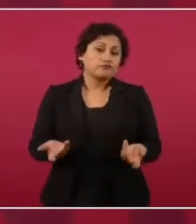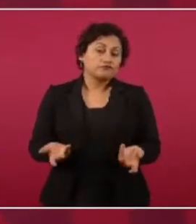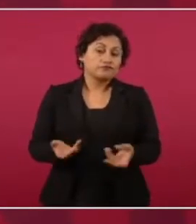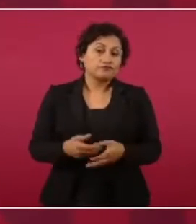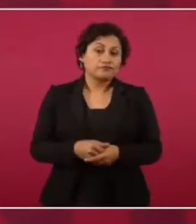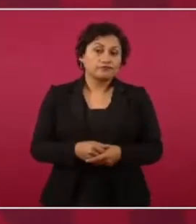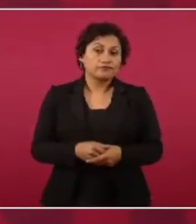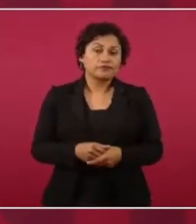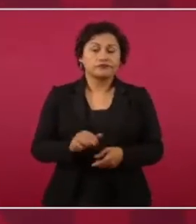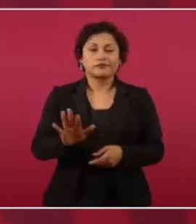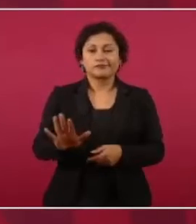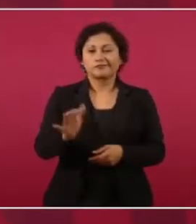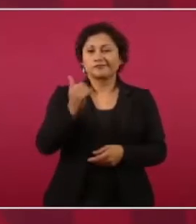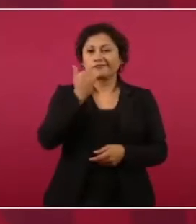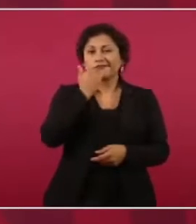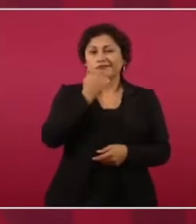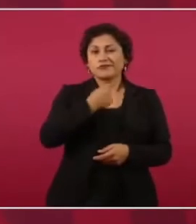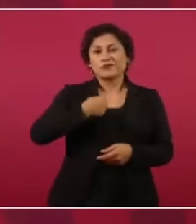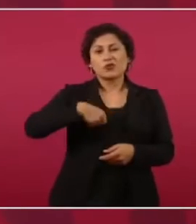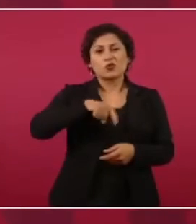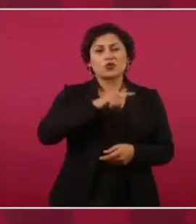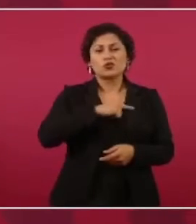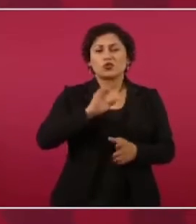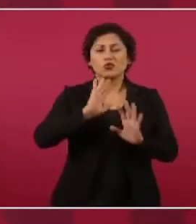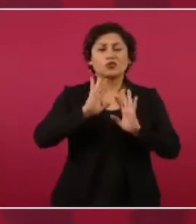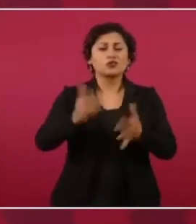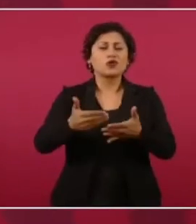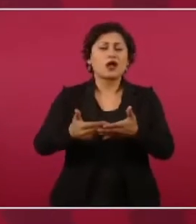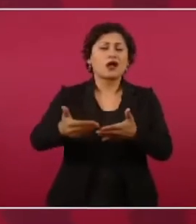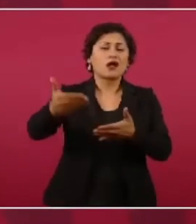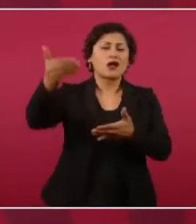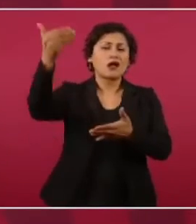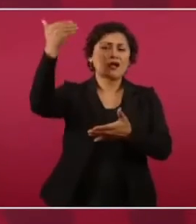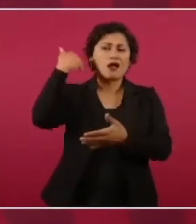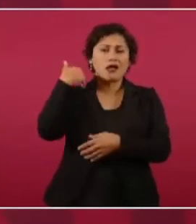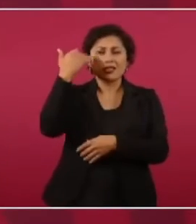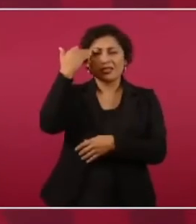ya llevamos mucho tiempo en esto, luchando, enfrentando